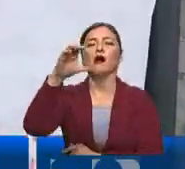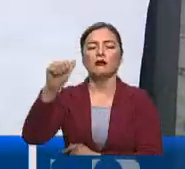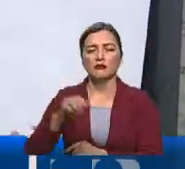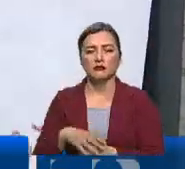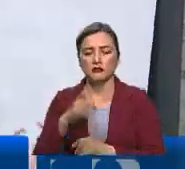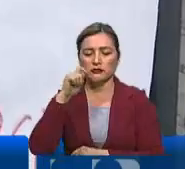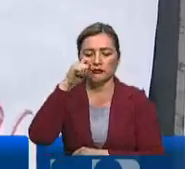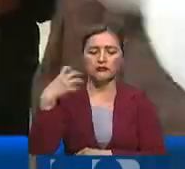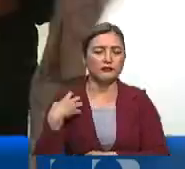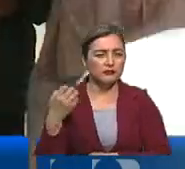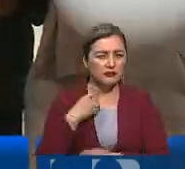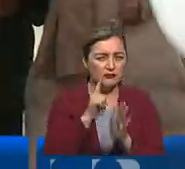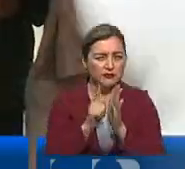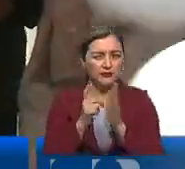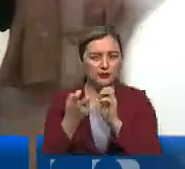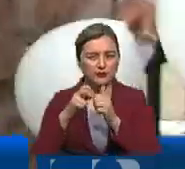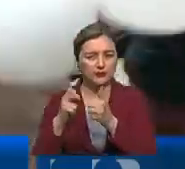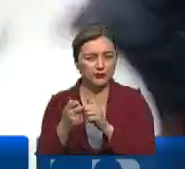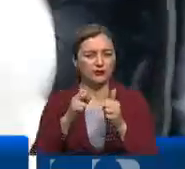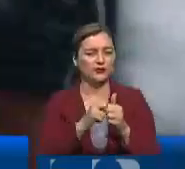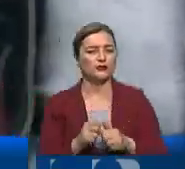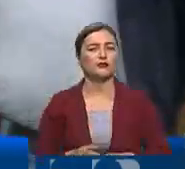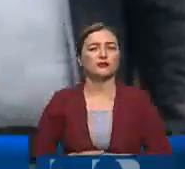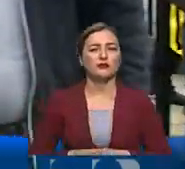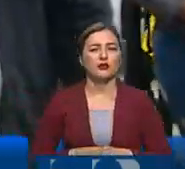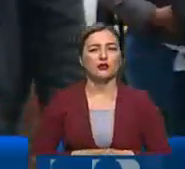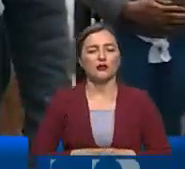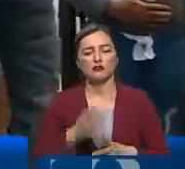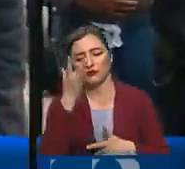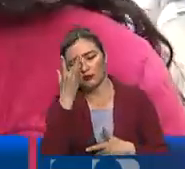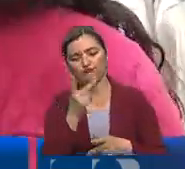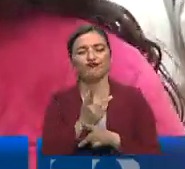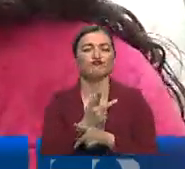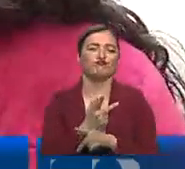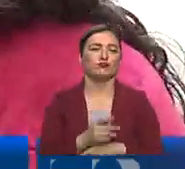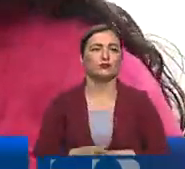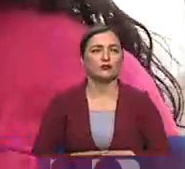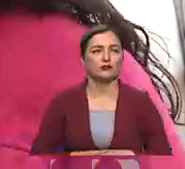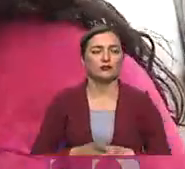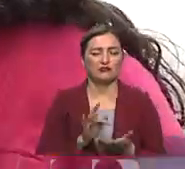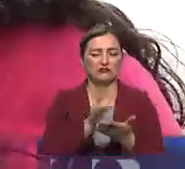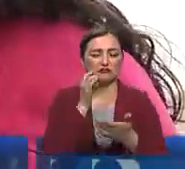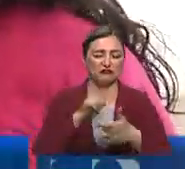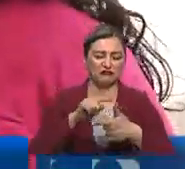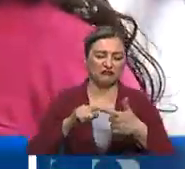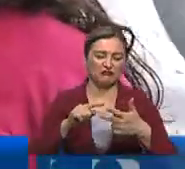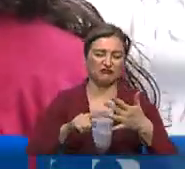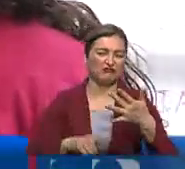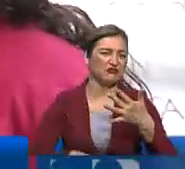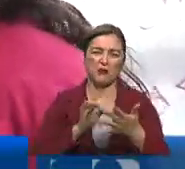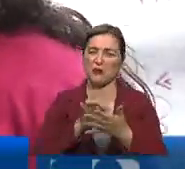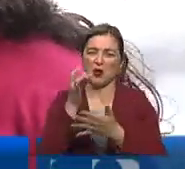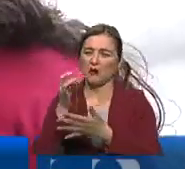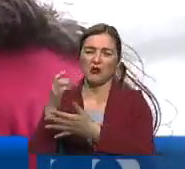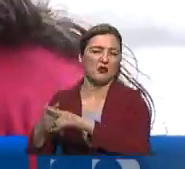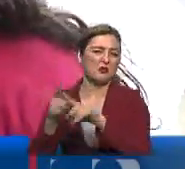una protesta para denunciar varios inconvenientes que comprometen el estado de salud de sus pequeños. No hay alfadornasa, no hay creón,